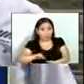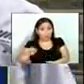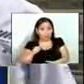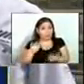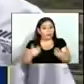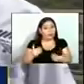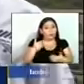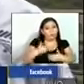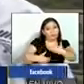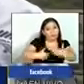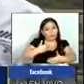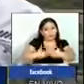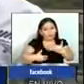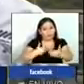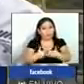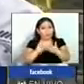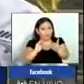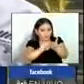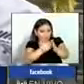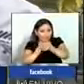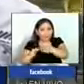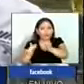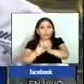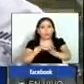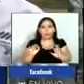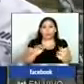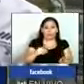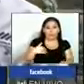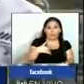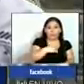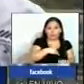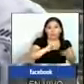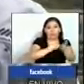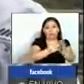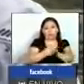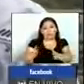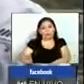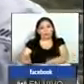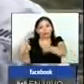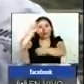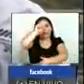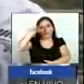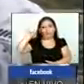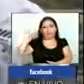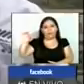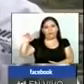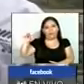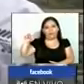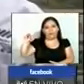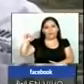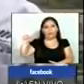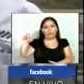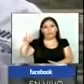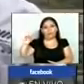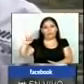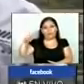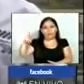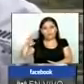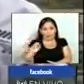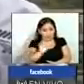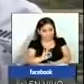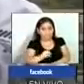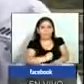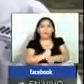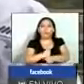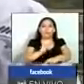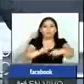los procesos Normales Que como sistema De vivienda Tanto Tanto ministerio De vivienda Como Fuenavipo Estamos dando Para garantizar La correcta Ejecución De